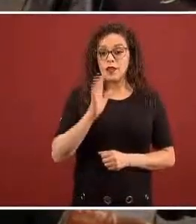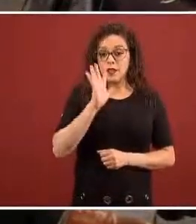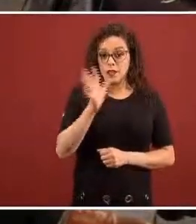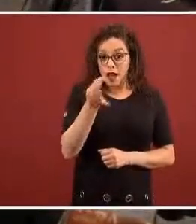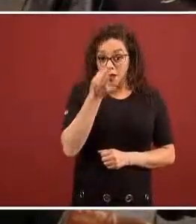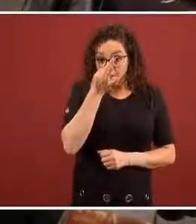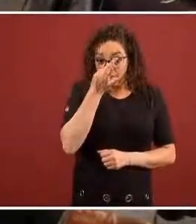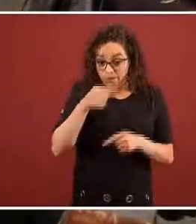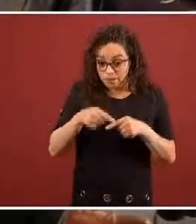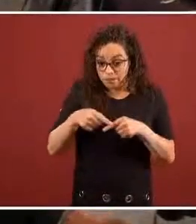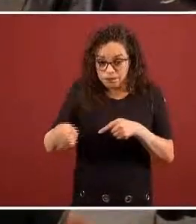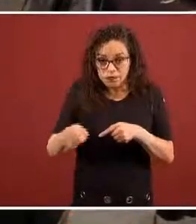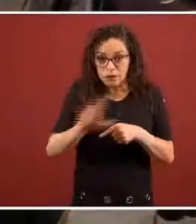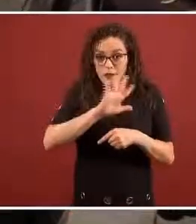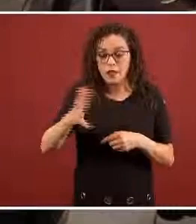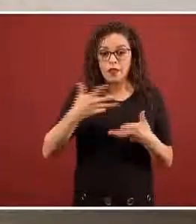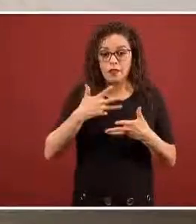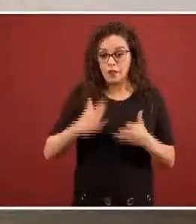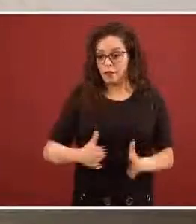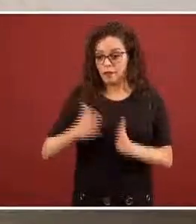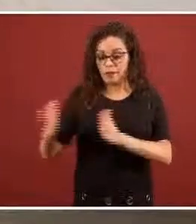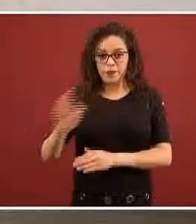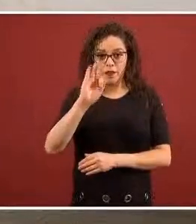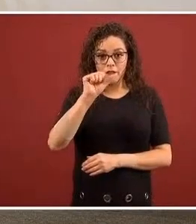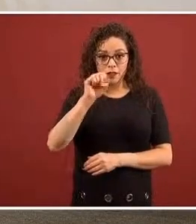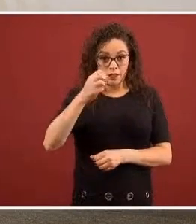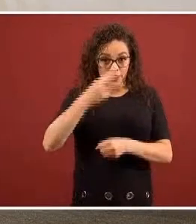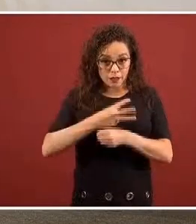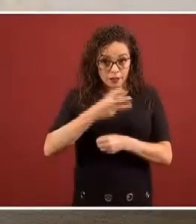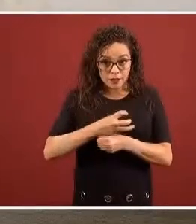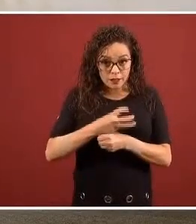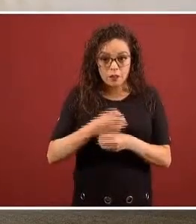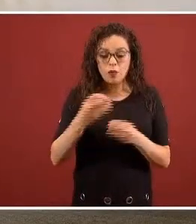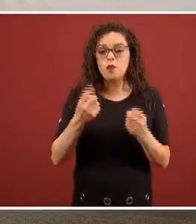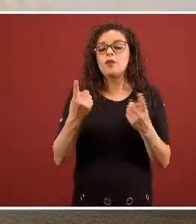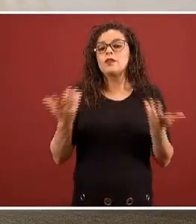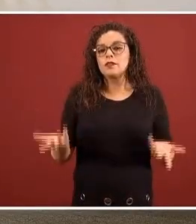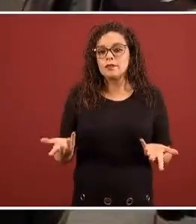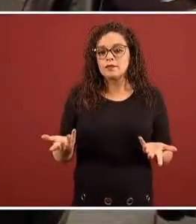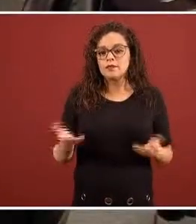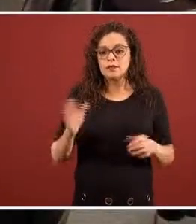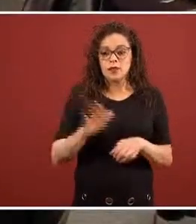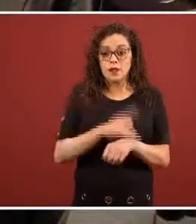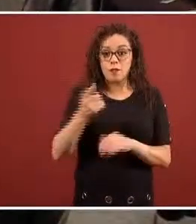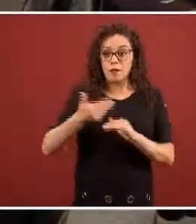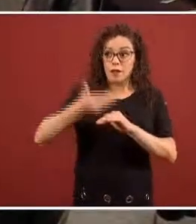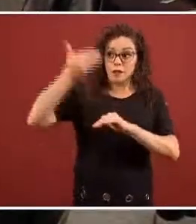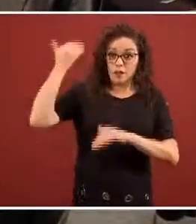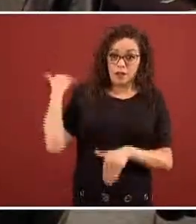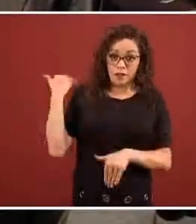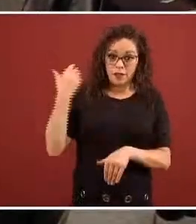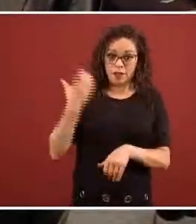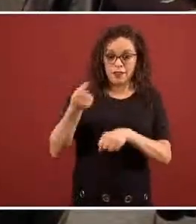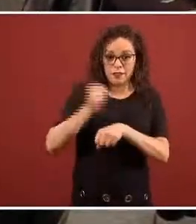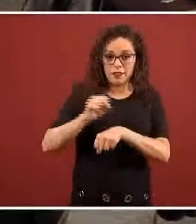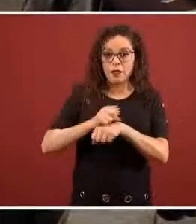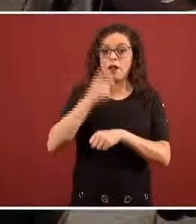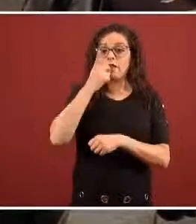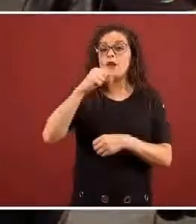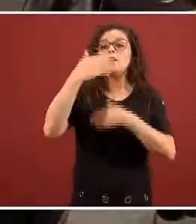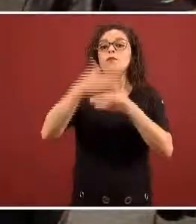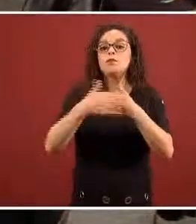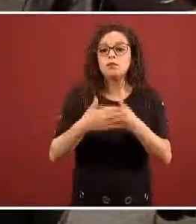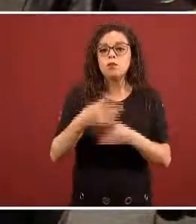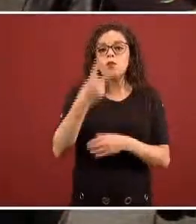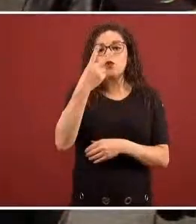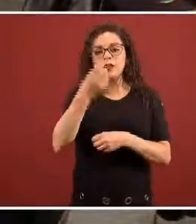para otro, pero qué tan cerca estamos, considerando que hace unas semanas decíamos que hace 3, hace 2, cada vez más cerca. Y preguntar